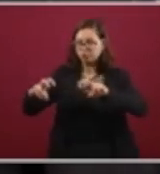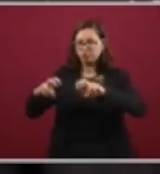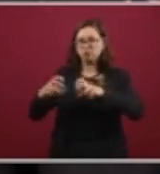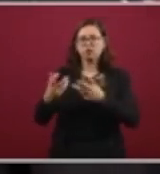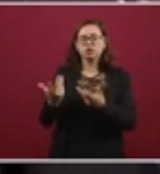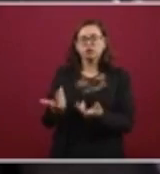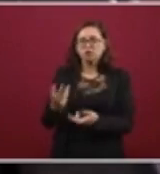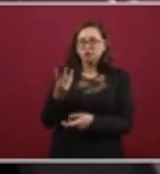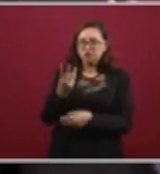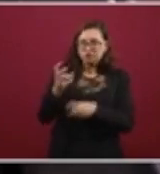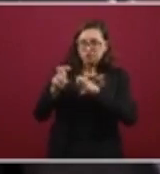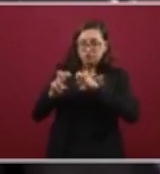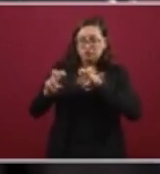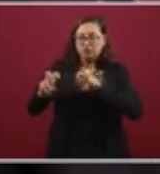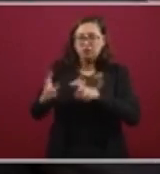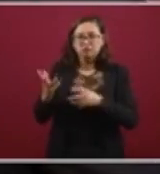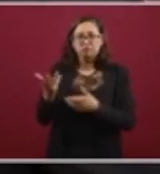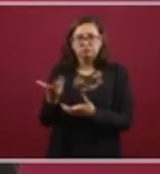con